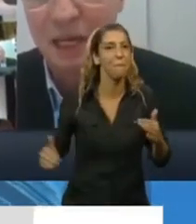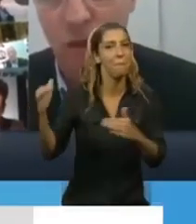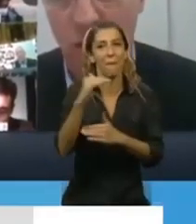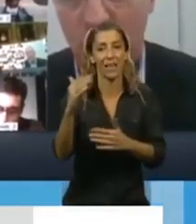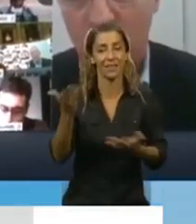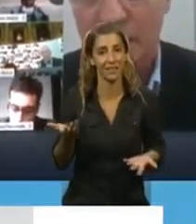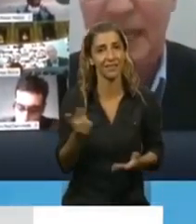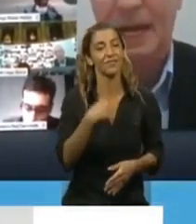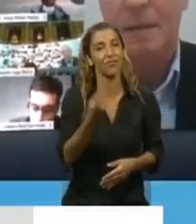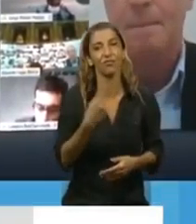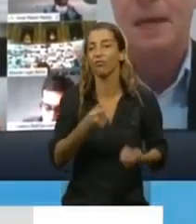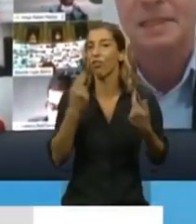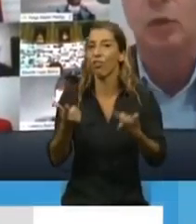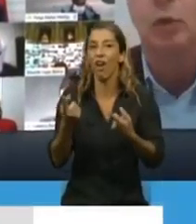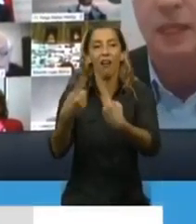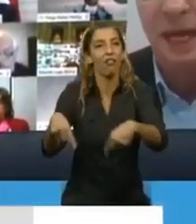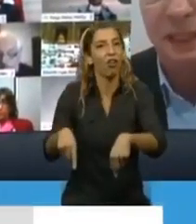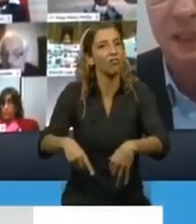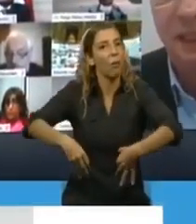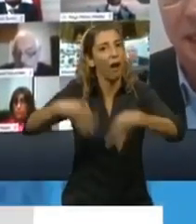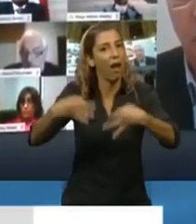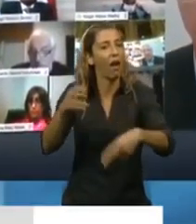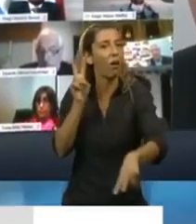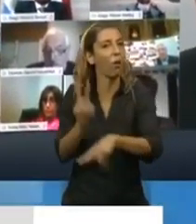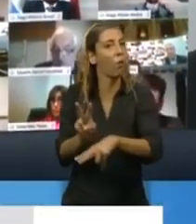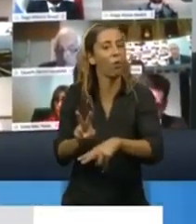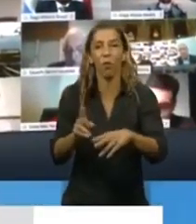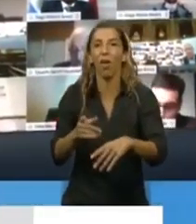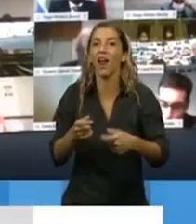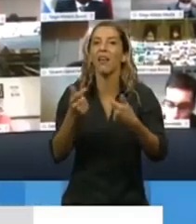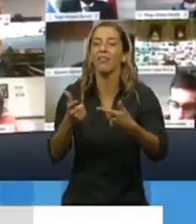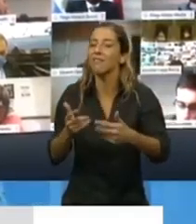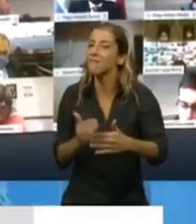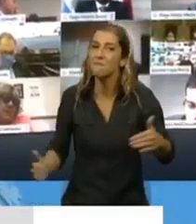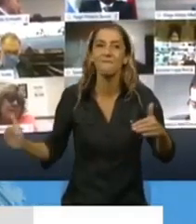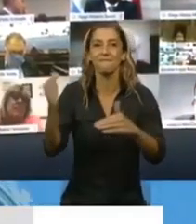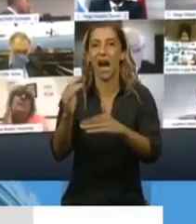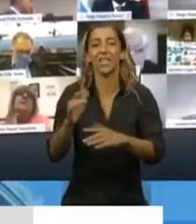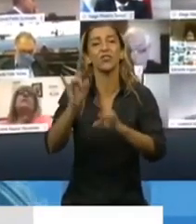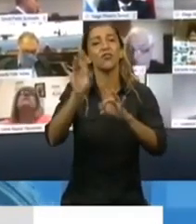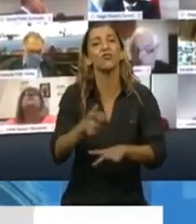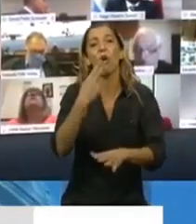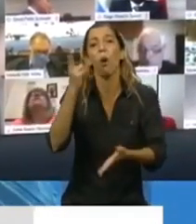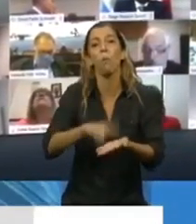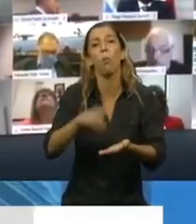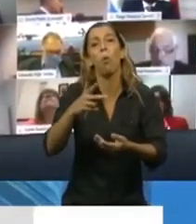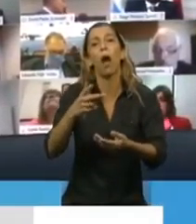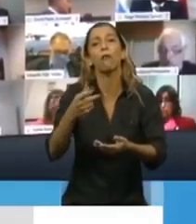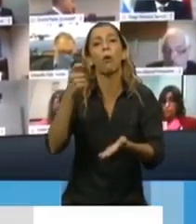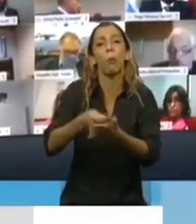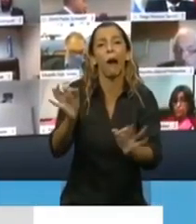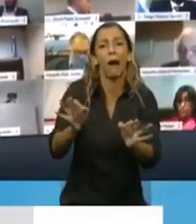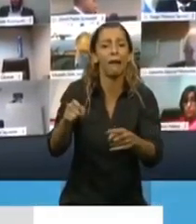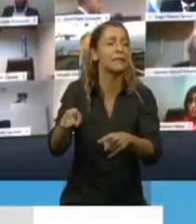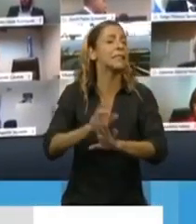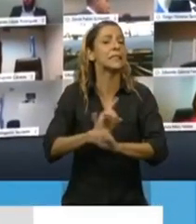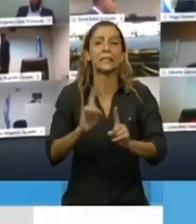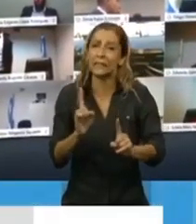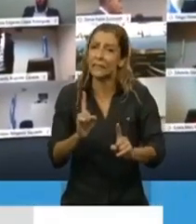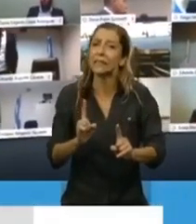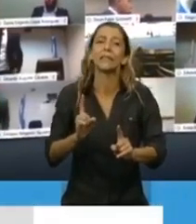más seguridad, no solamente alivio impositivo, a todos los trabajadores de la salud. Mire, señor